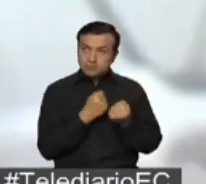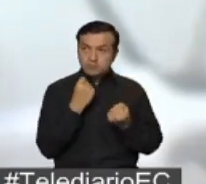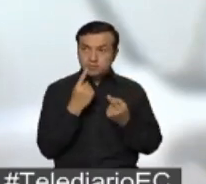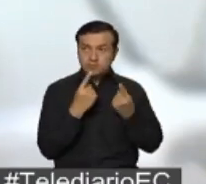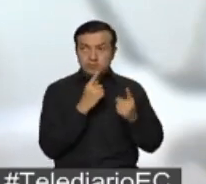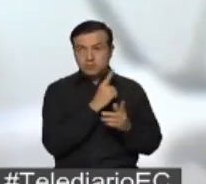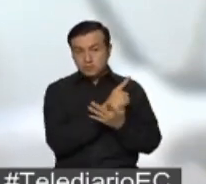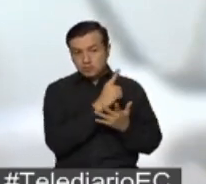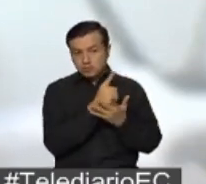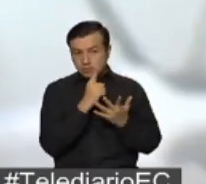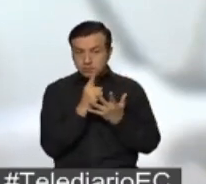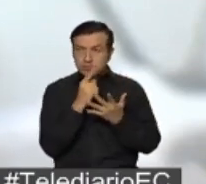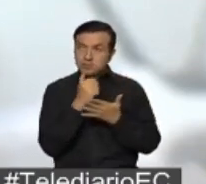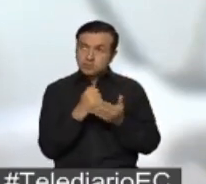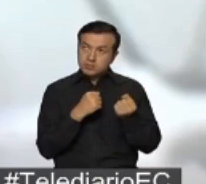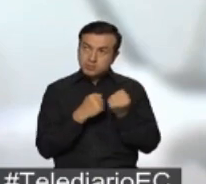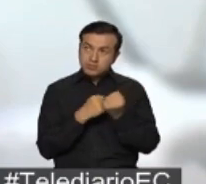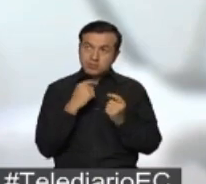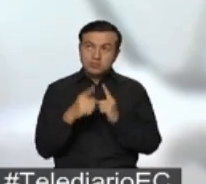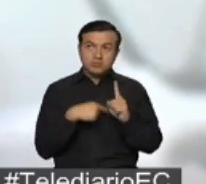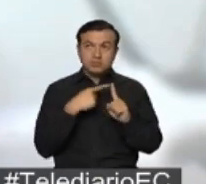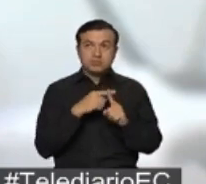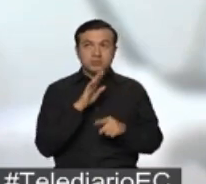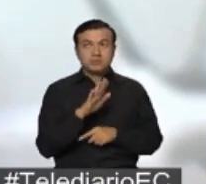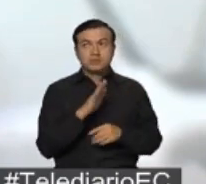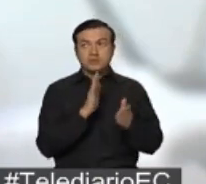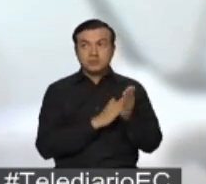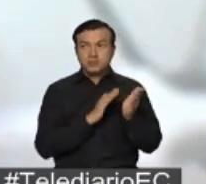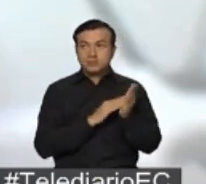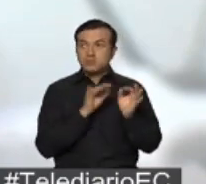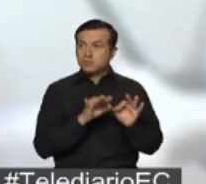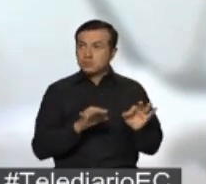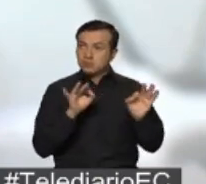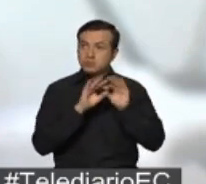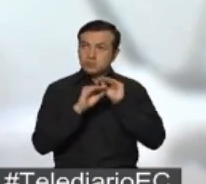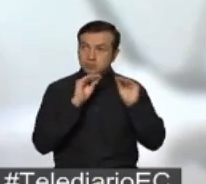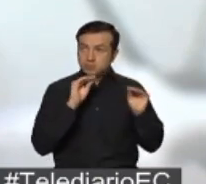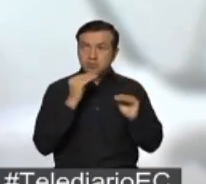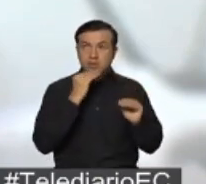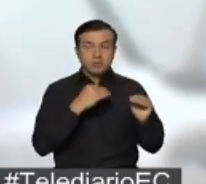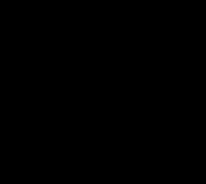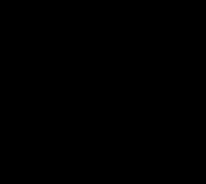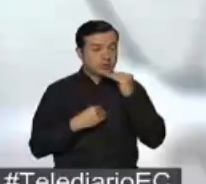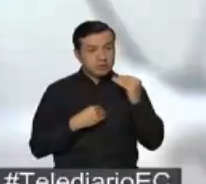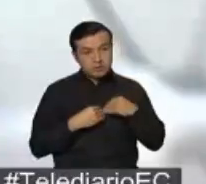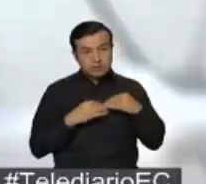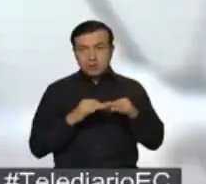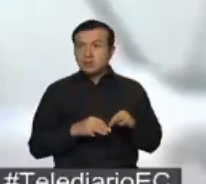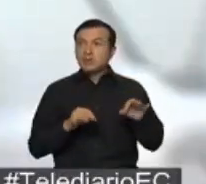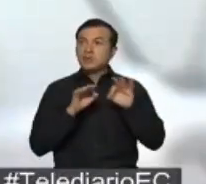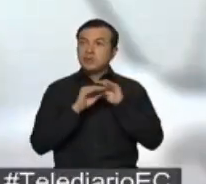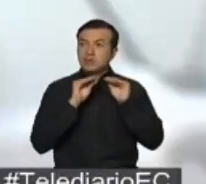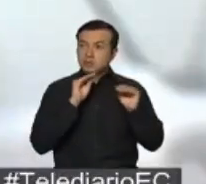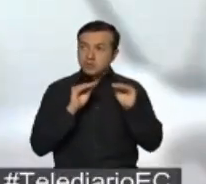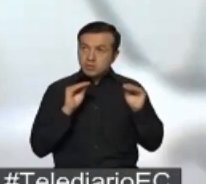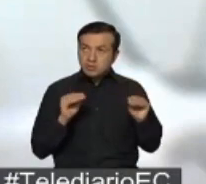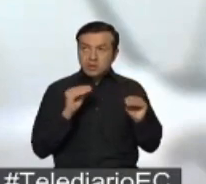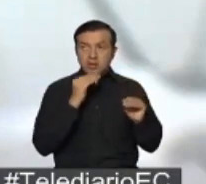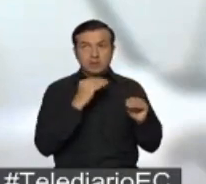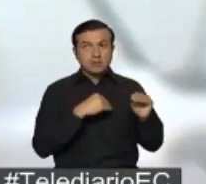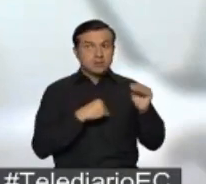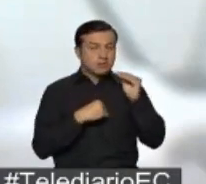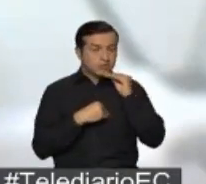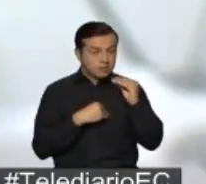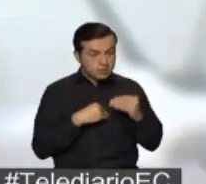de cada una de las cooperativas y de sus socios es importante que nos lo comunique eso es ilícito muchísimo que nos comuniquen